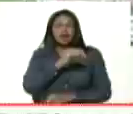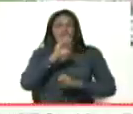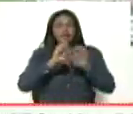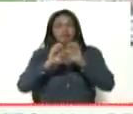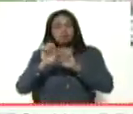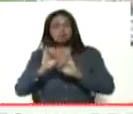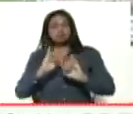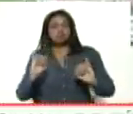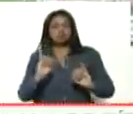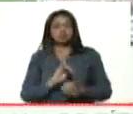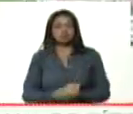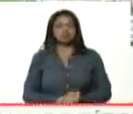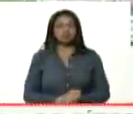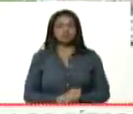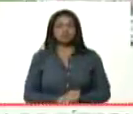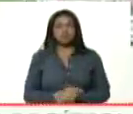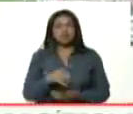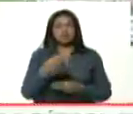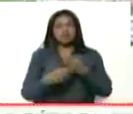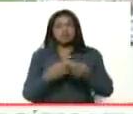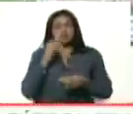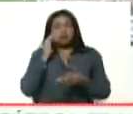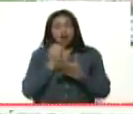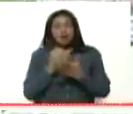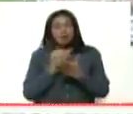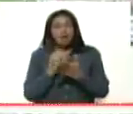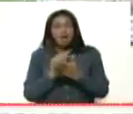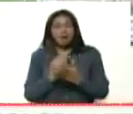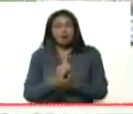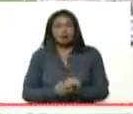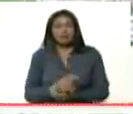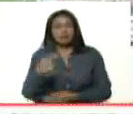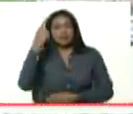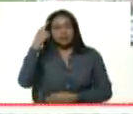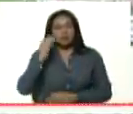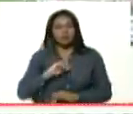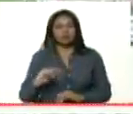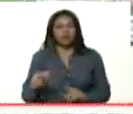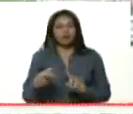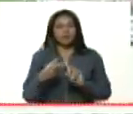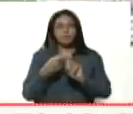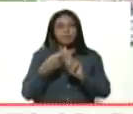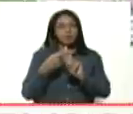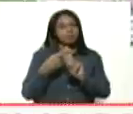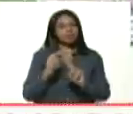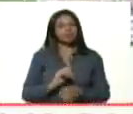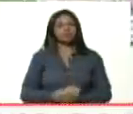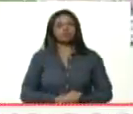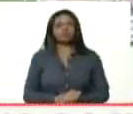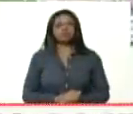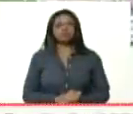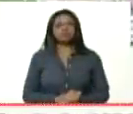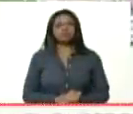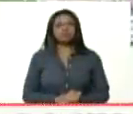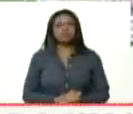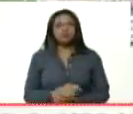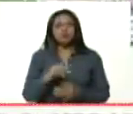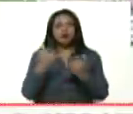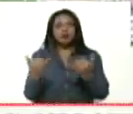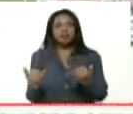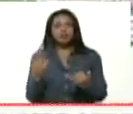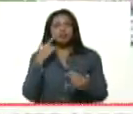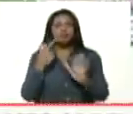integral. Allí se le practicó la prueba PCR y el día de hoy ha salido positivo. Actualmente